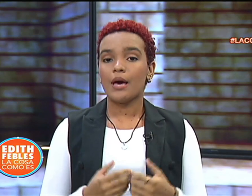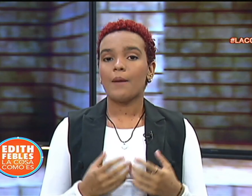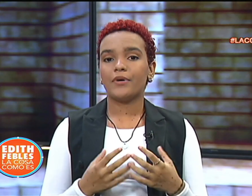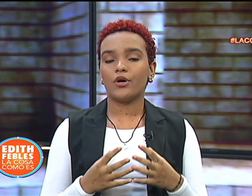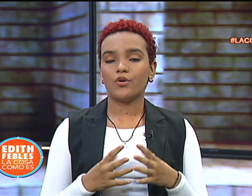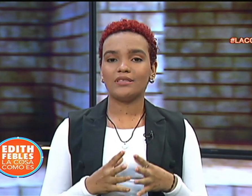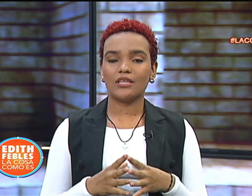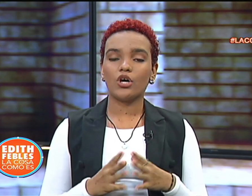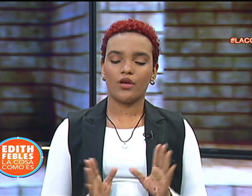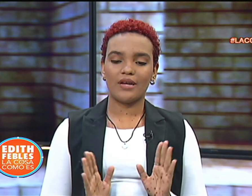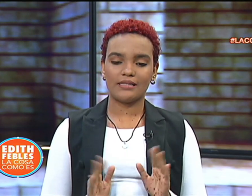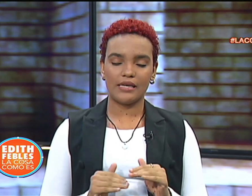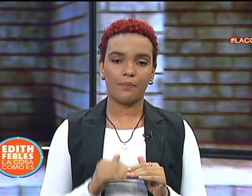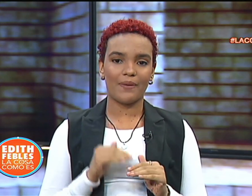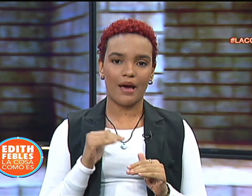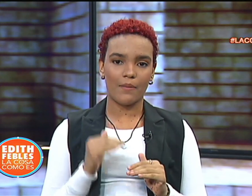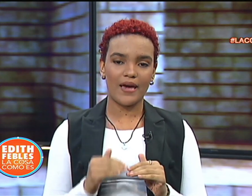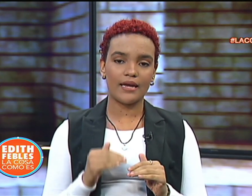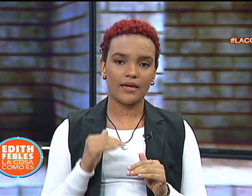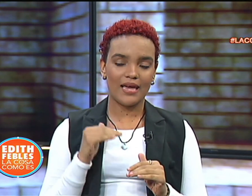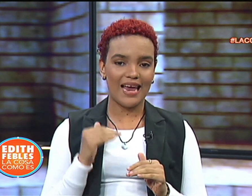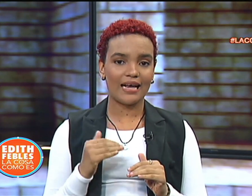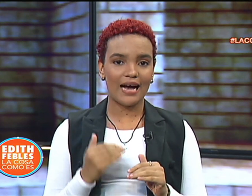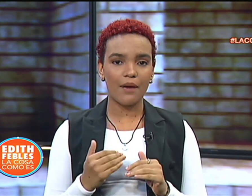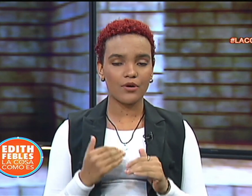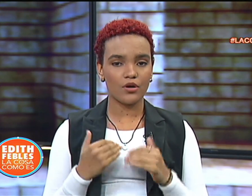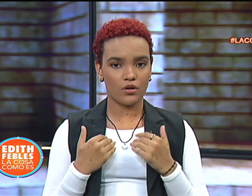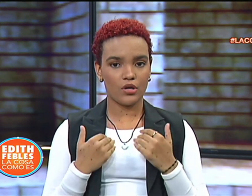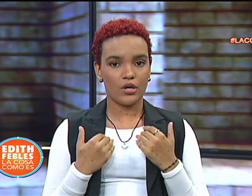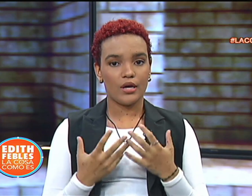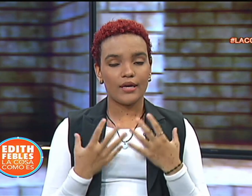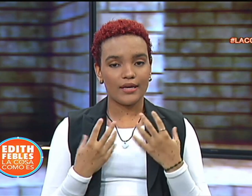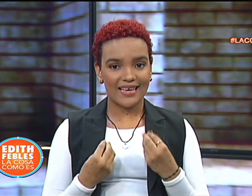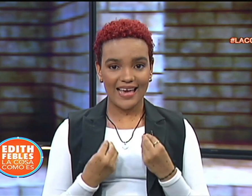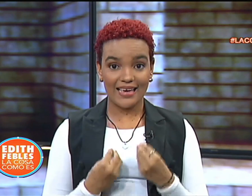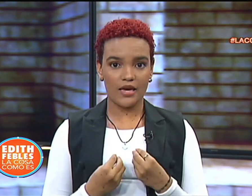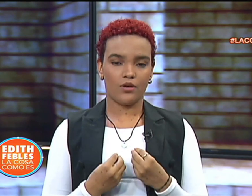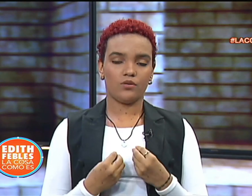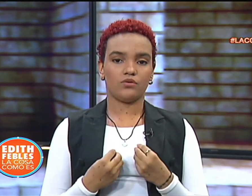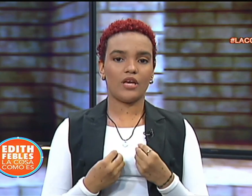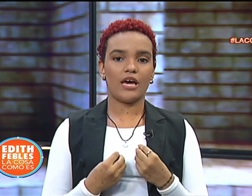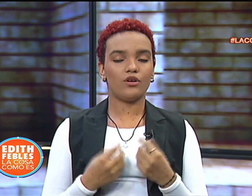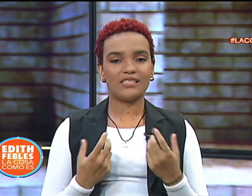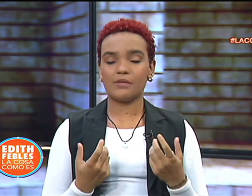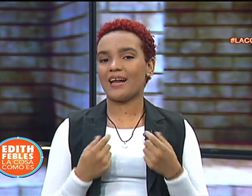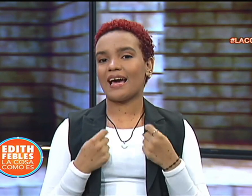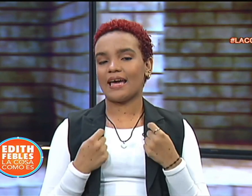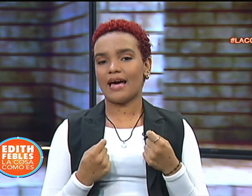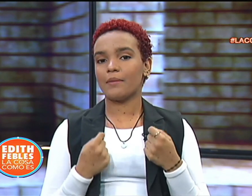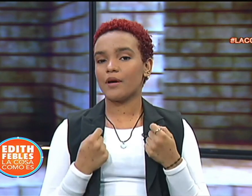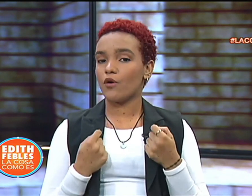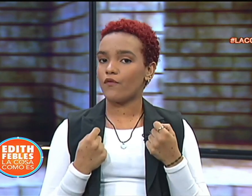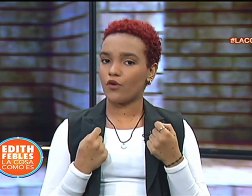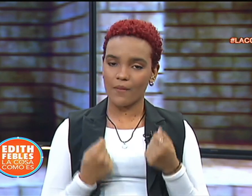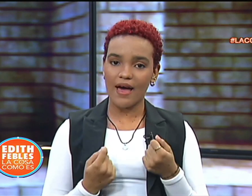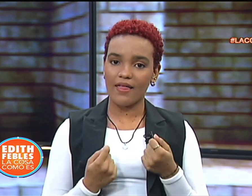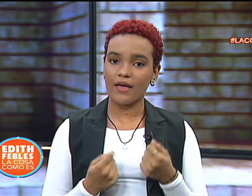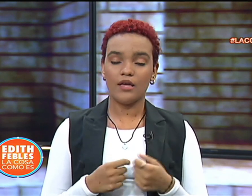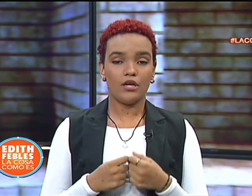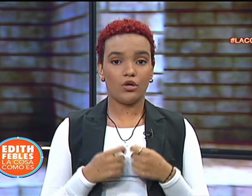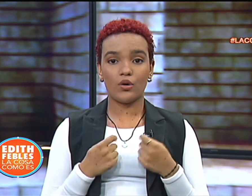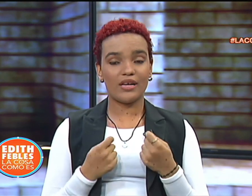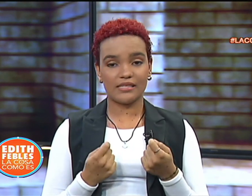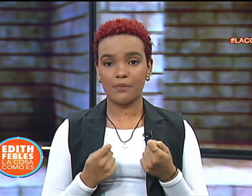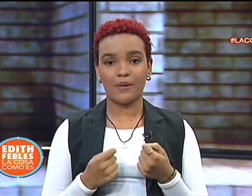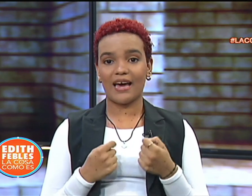pero yo entiendo que yo nací para ver el cambio que quiero o sea no nací para quedarme conformada